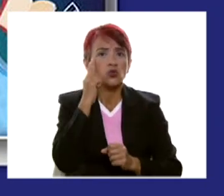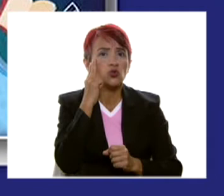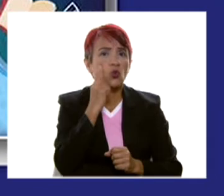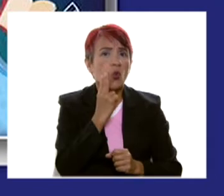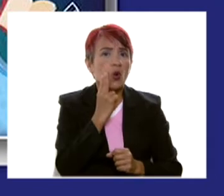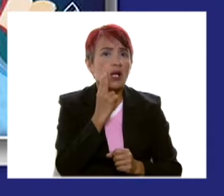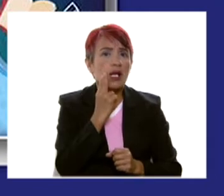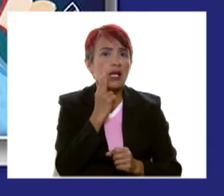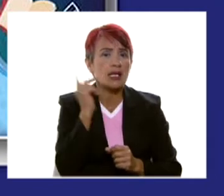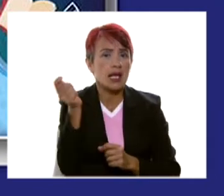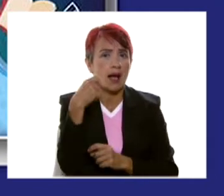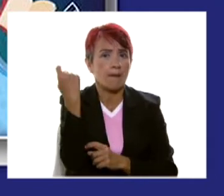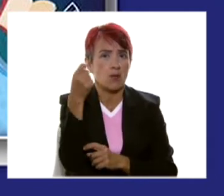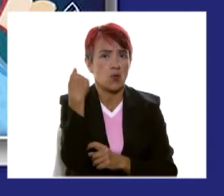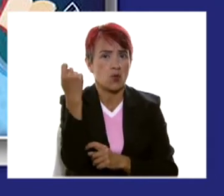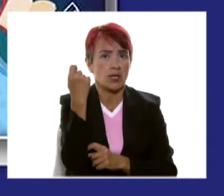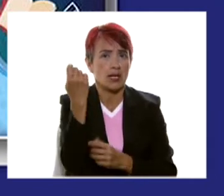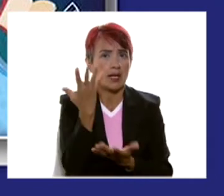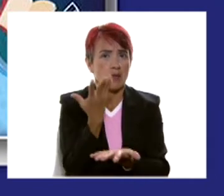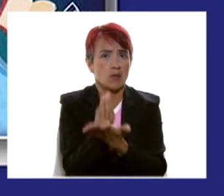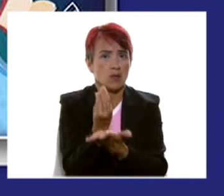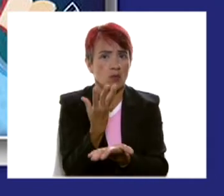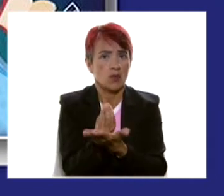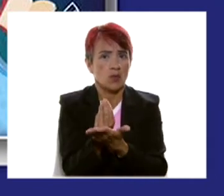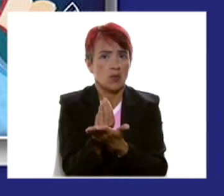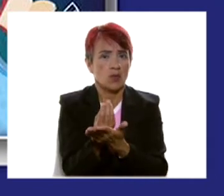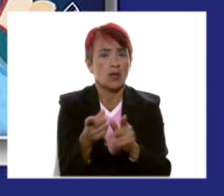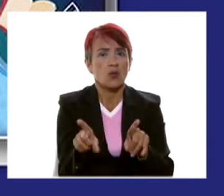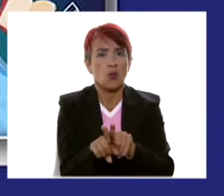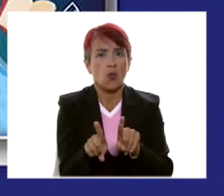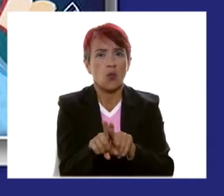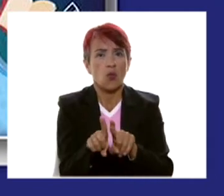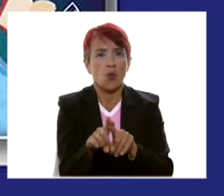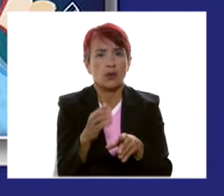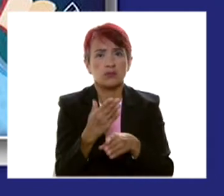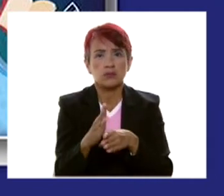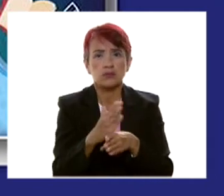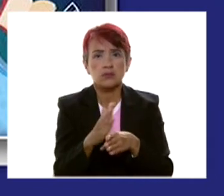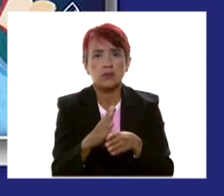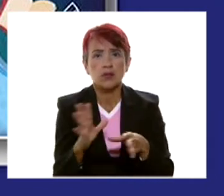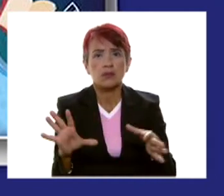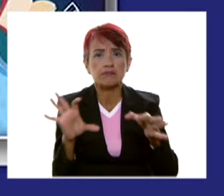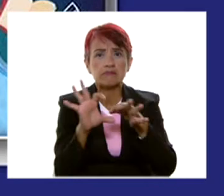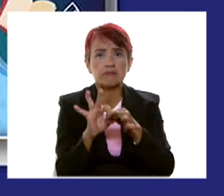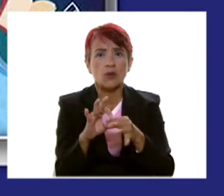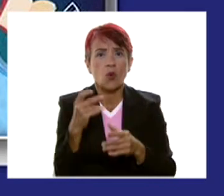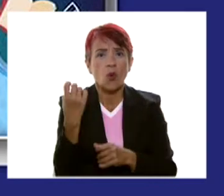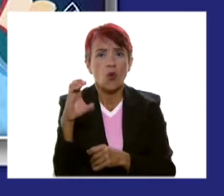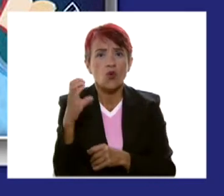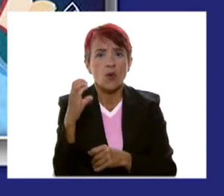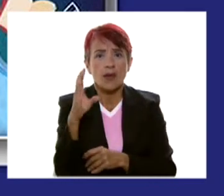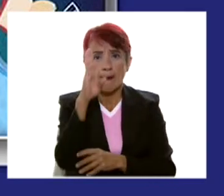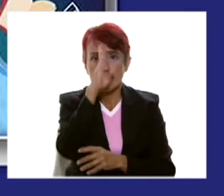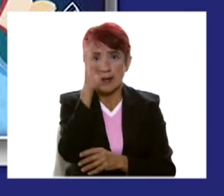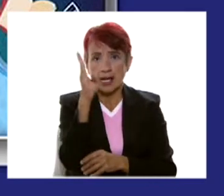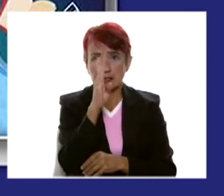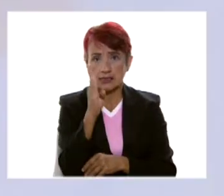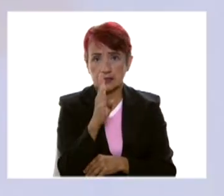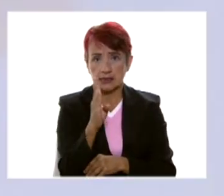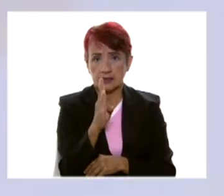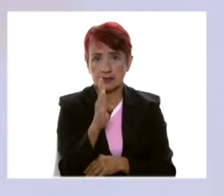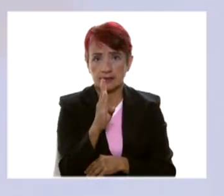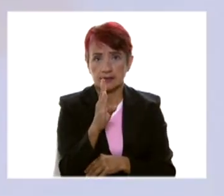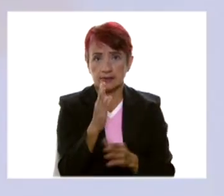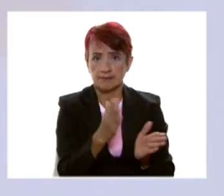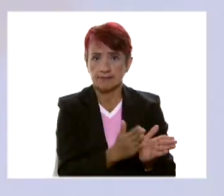y Apures. Estos grupos además se encuentran también compartidos con Colombia, con Brasil y con la